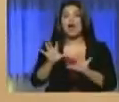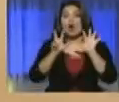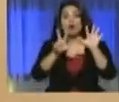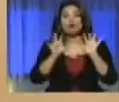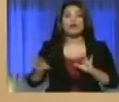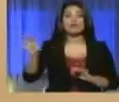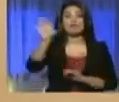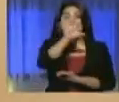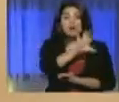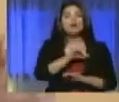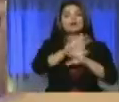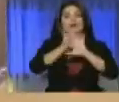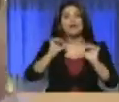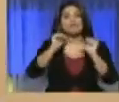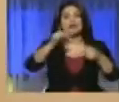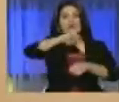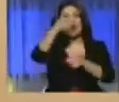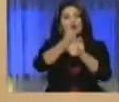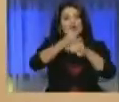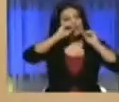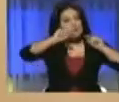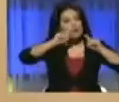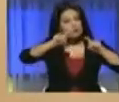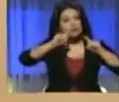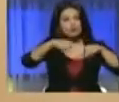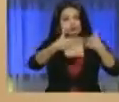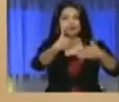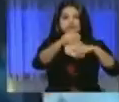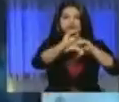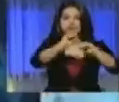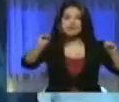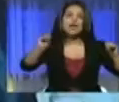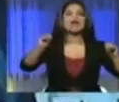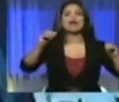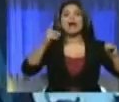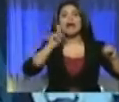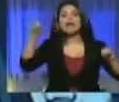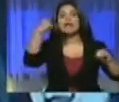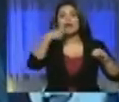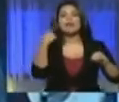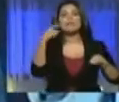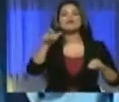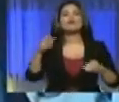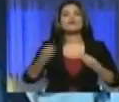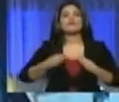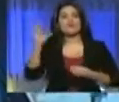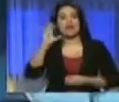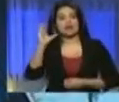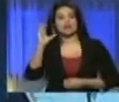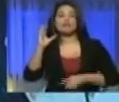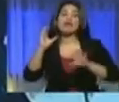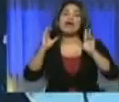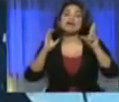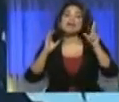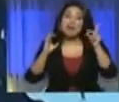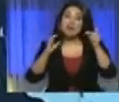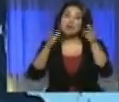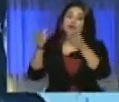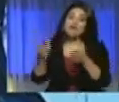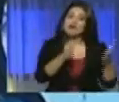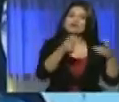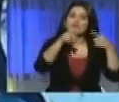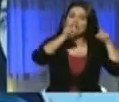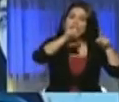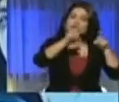ya comenzamos con las jornadas de formación y bueno, ya están los que representan a Caracas. Vamos ahora a una segunda fase que es la formación